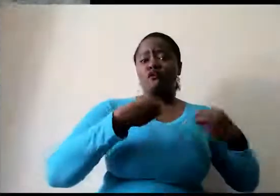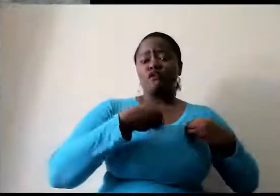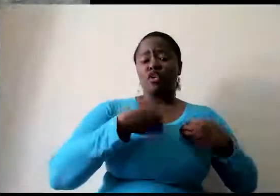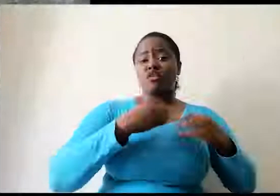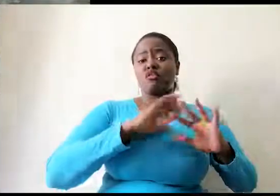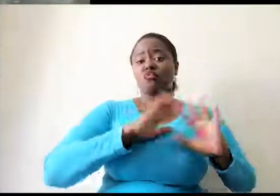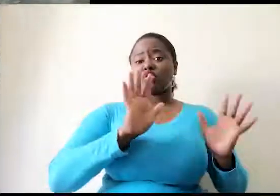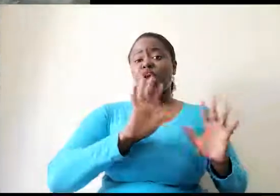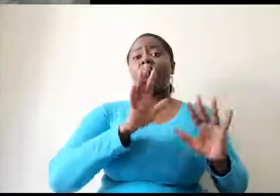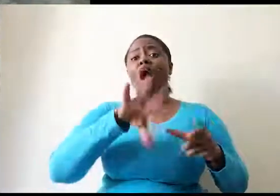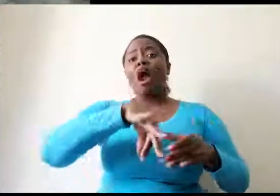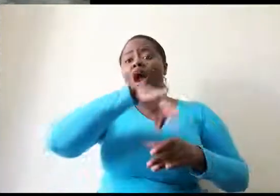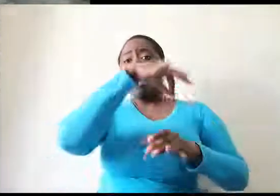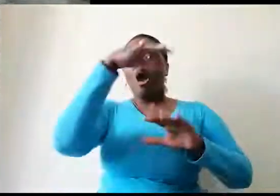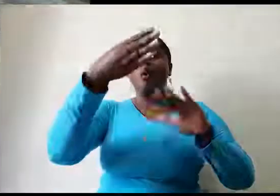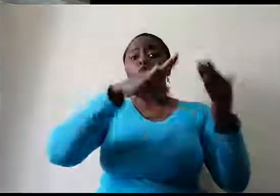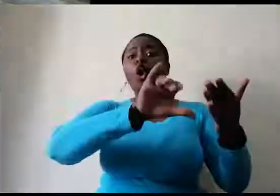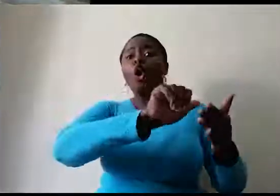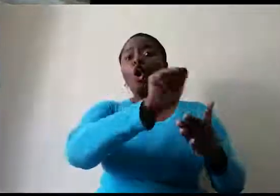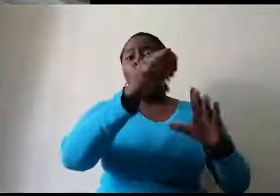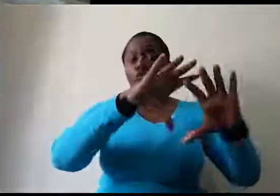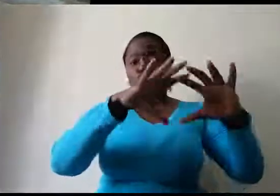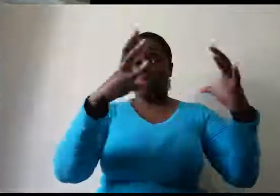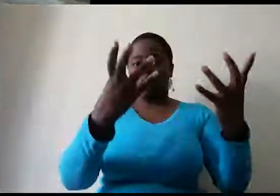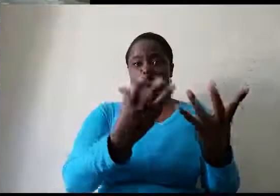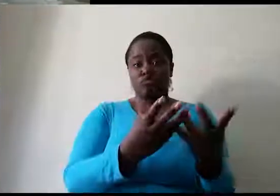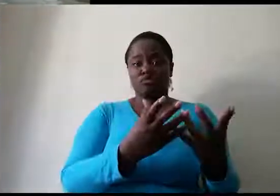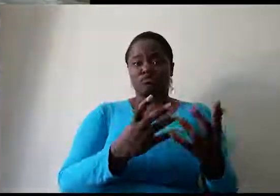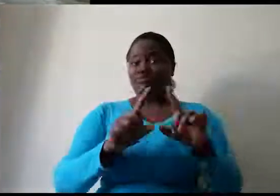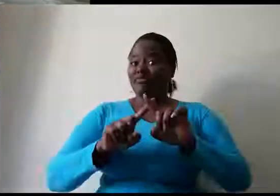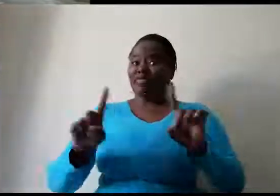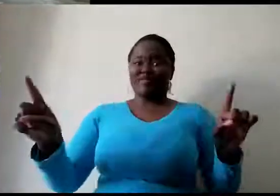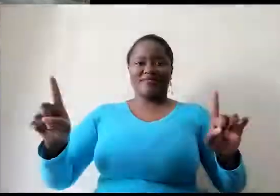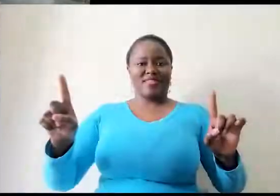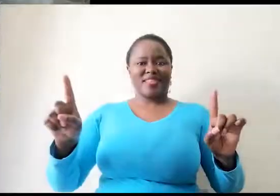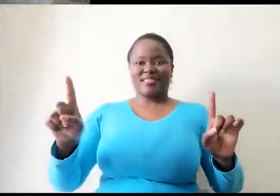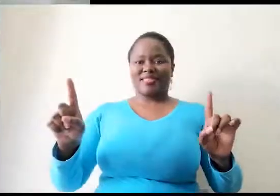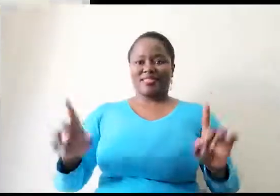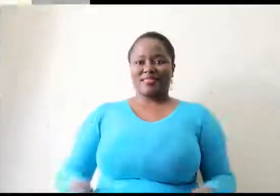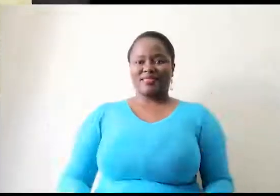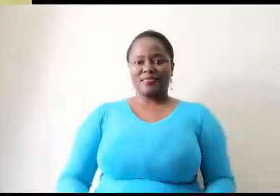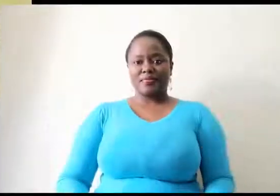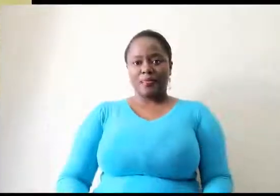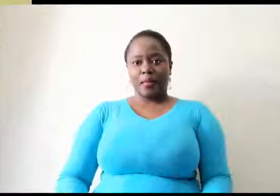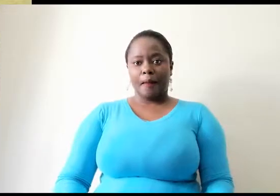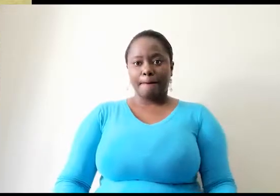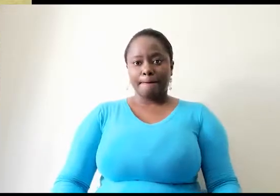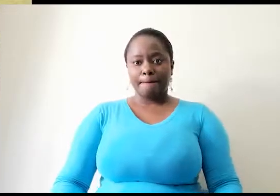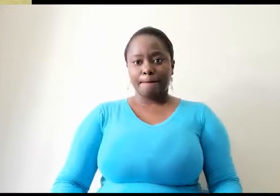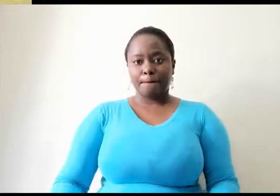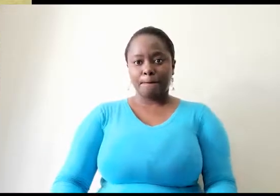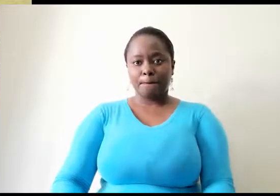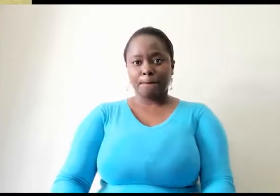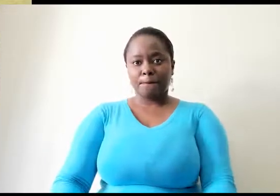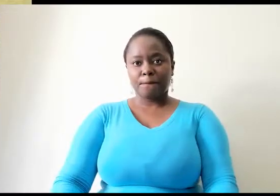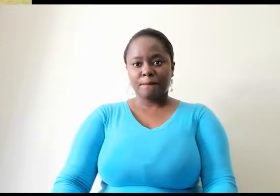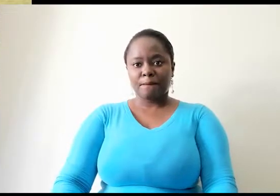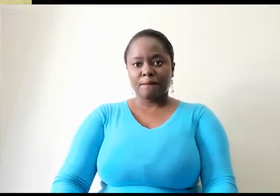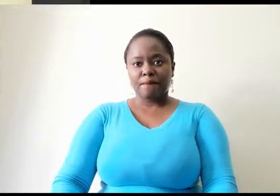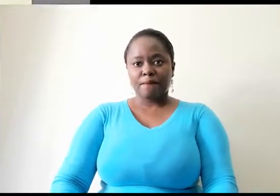de los sentidos. Y hay otras diferencias entre estos dos filósofos.